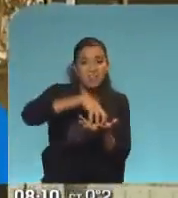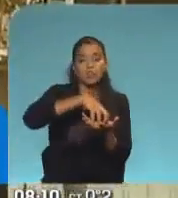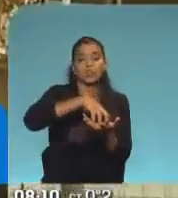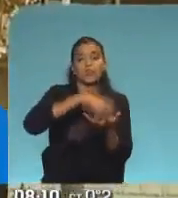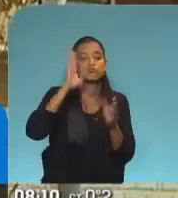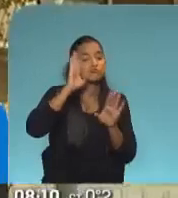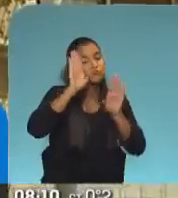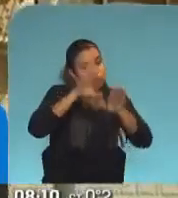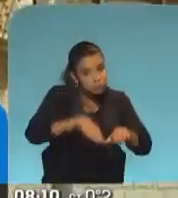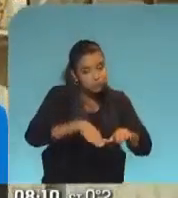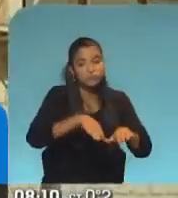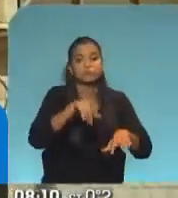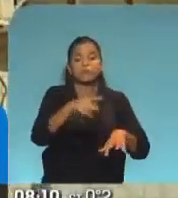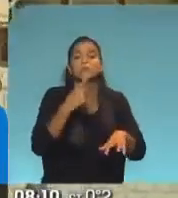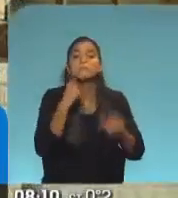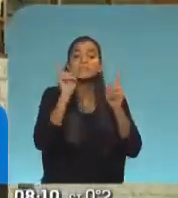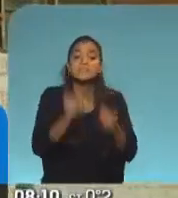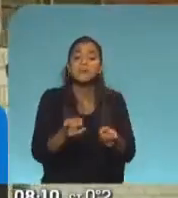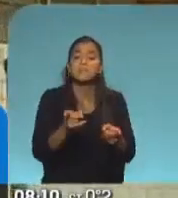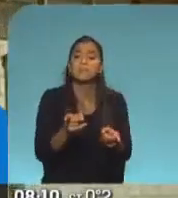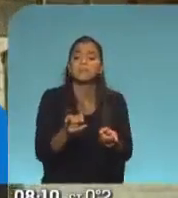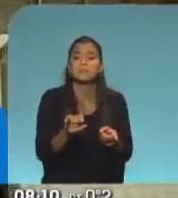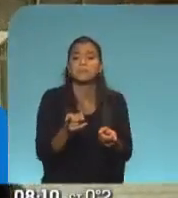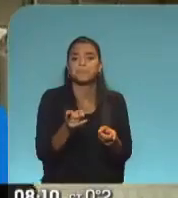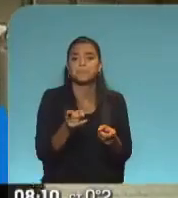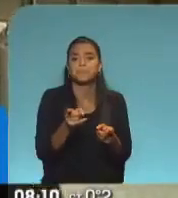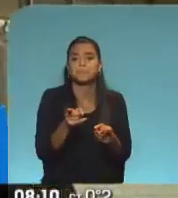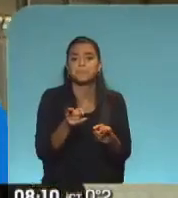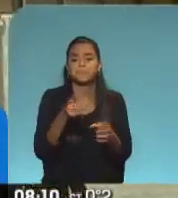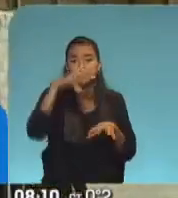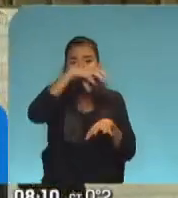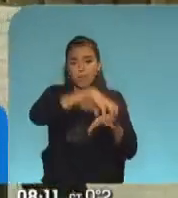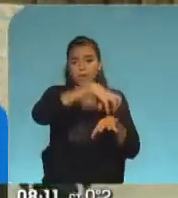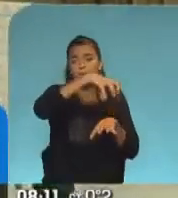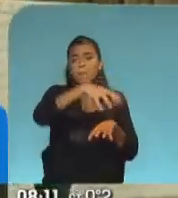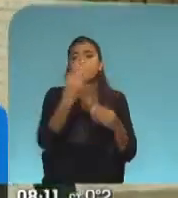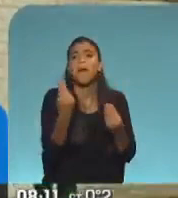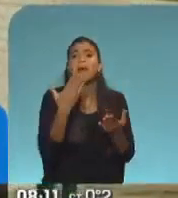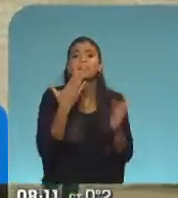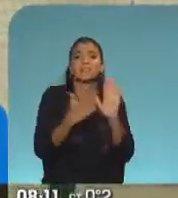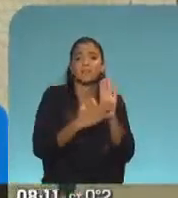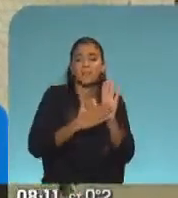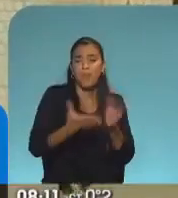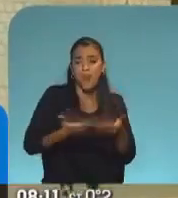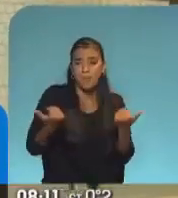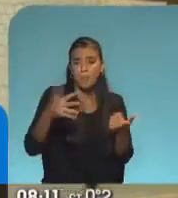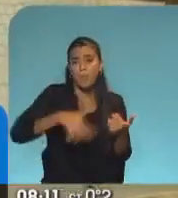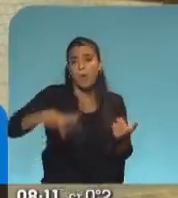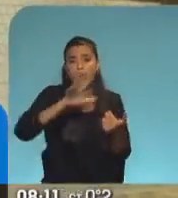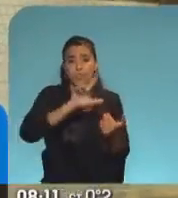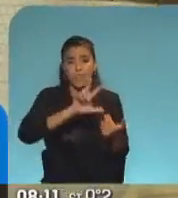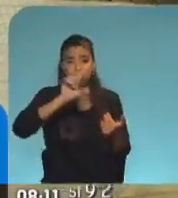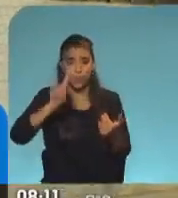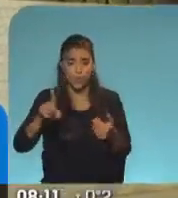que se habían dispuestos también también se habían dispuesto también para los testeos rápidos del barrio 31 de retiro